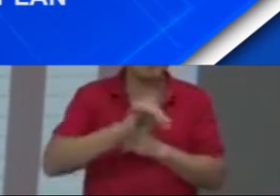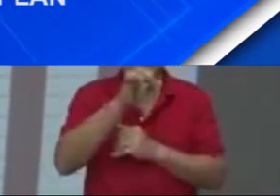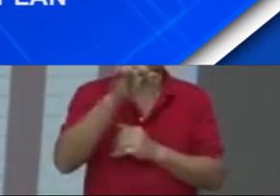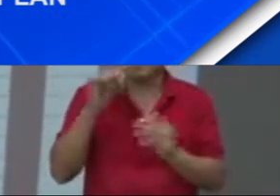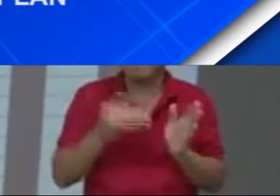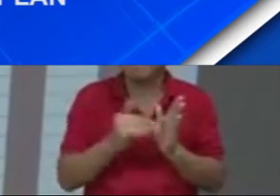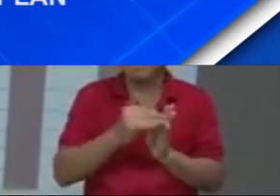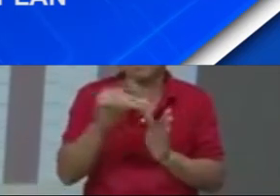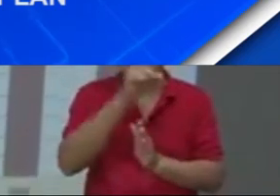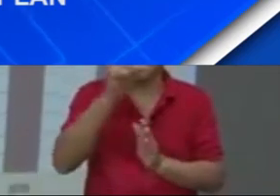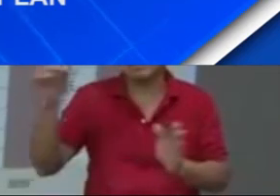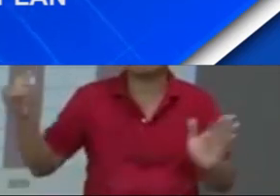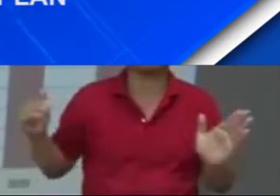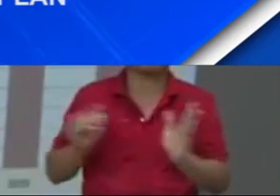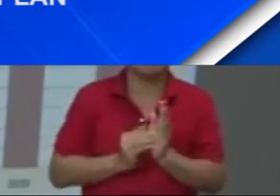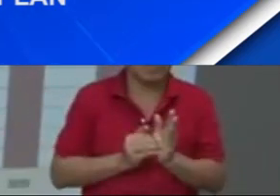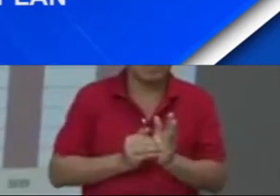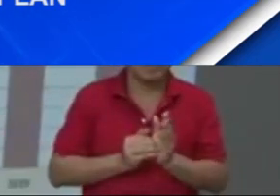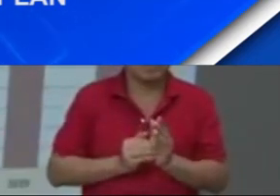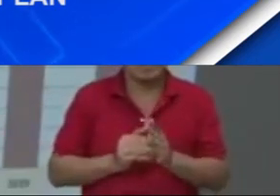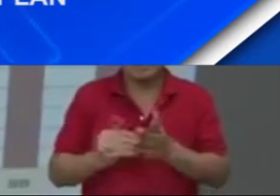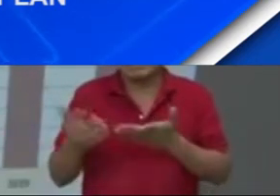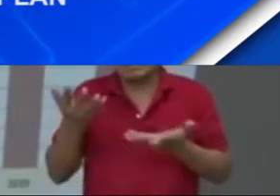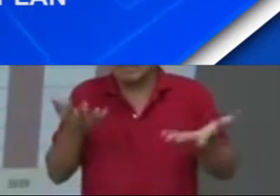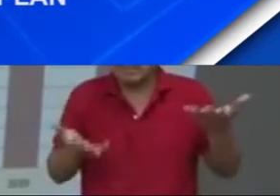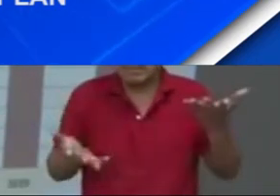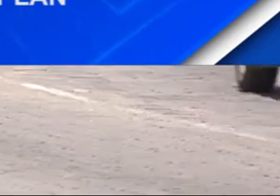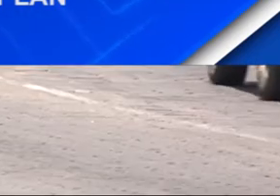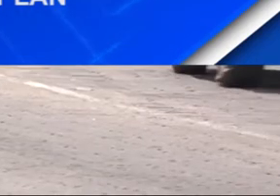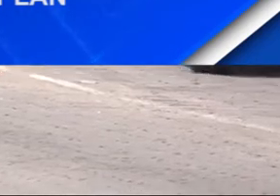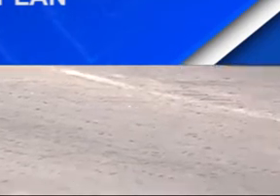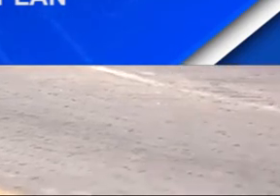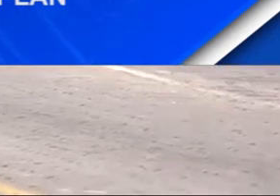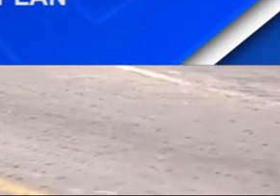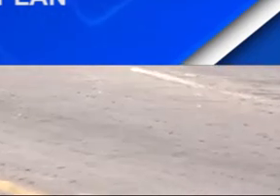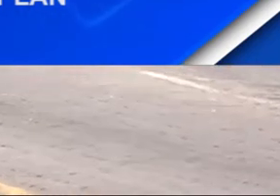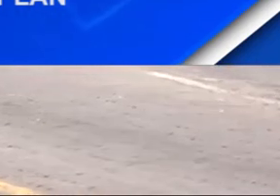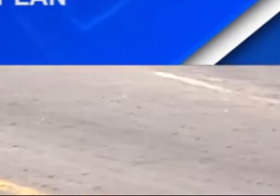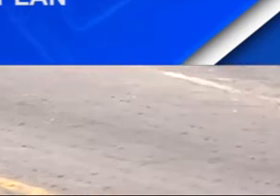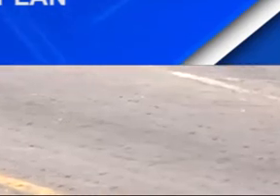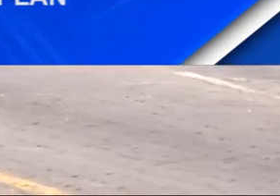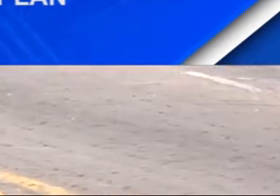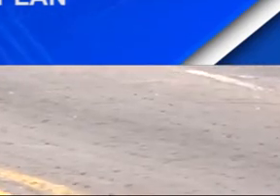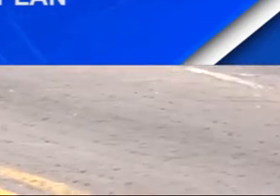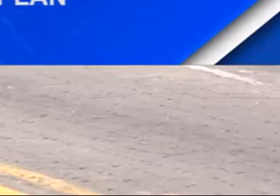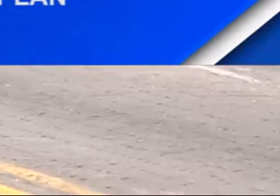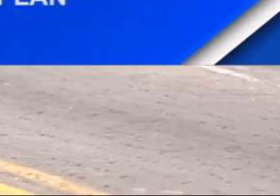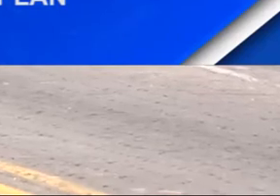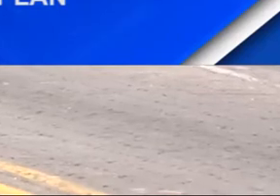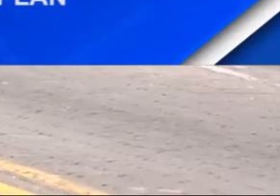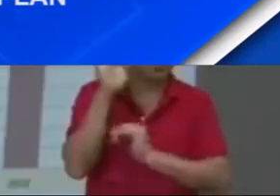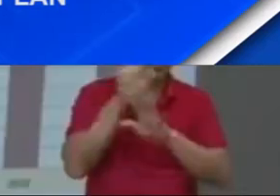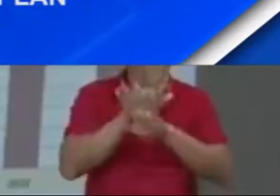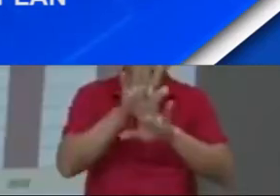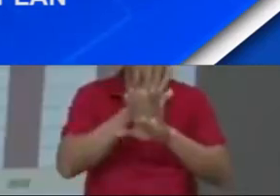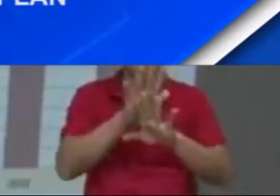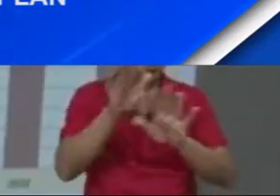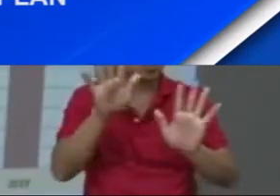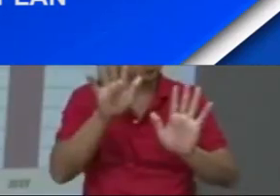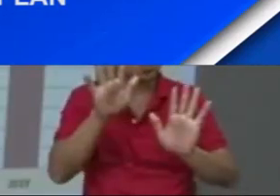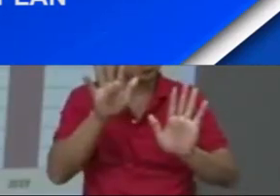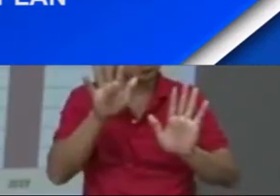1.100.000. Prácticamente es posible que cerremos en 1.200.000 vehículos registrados. Pero